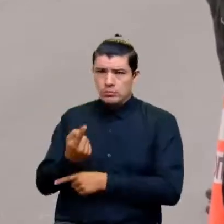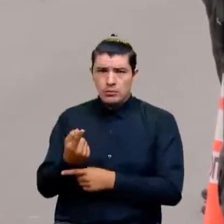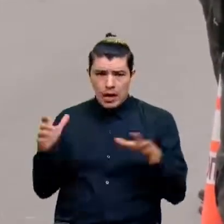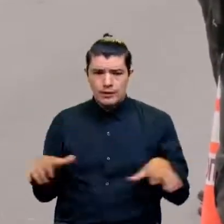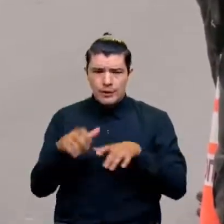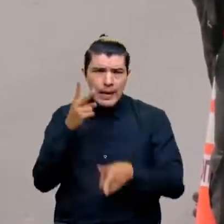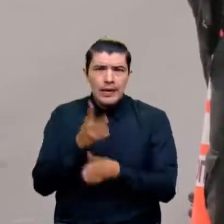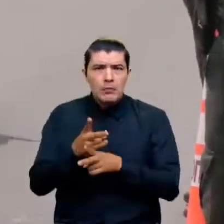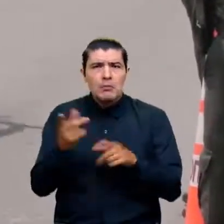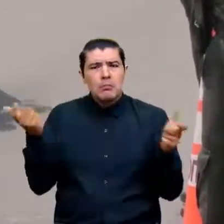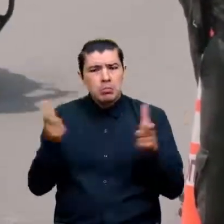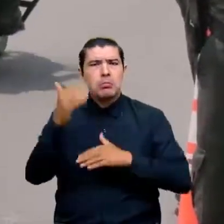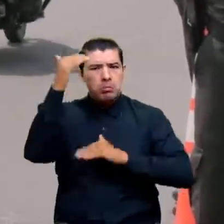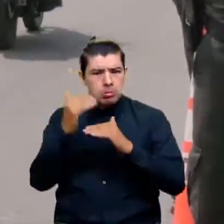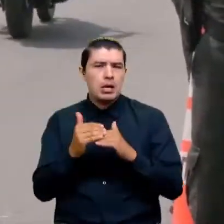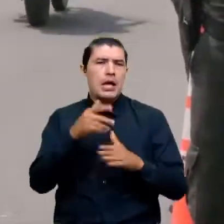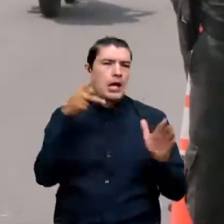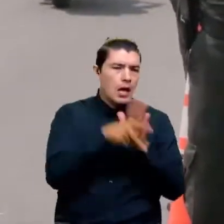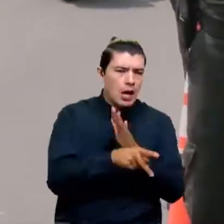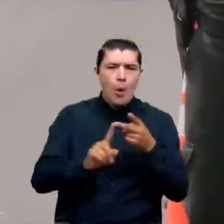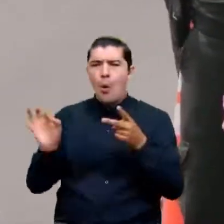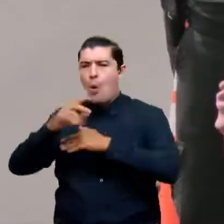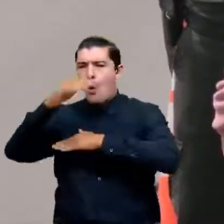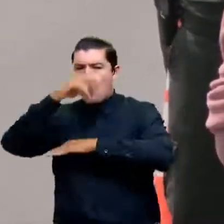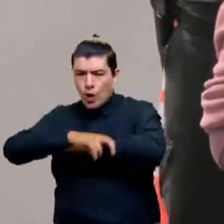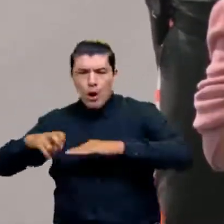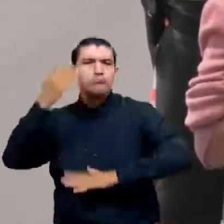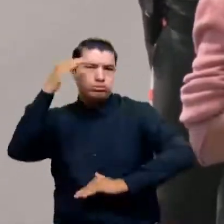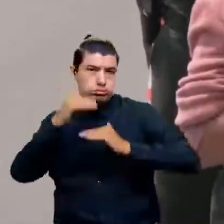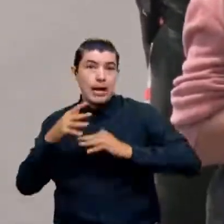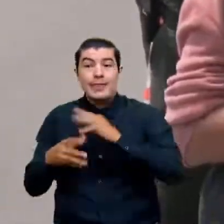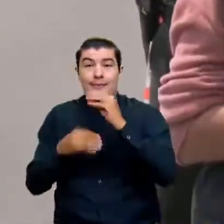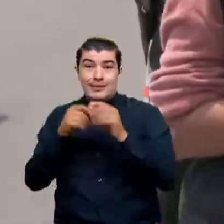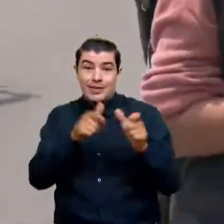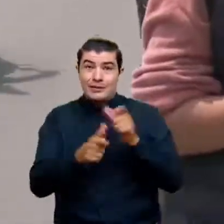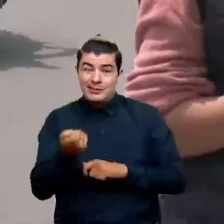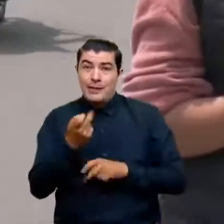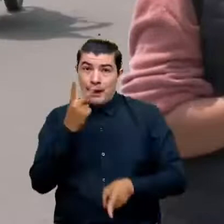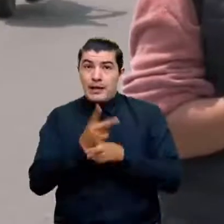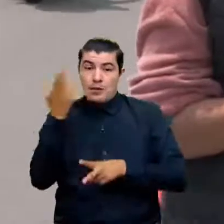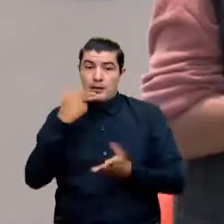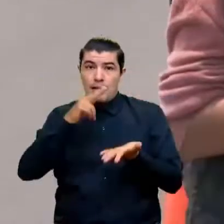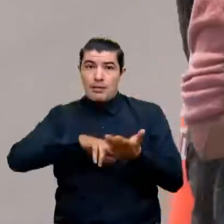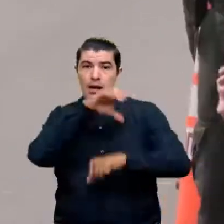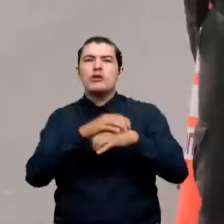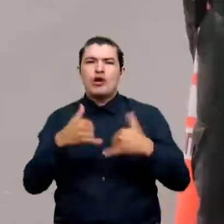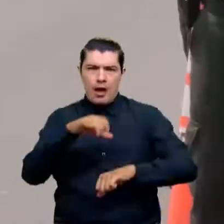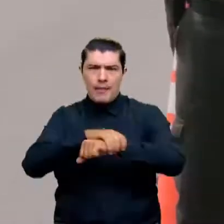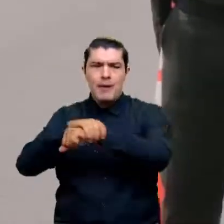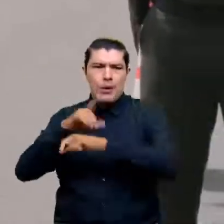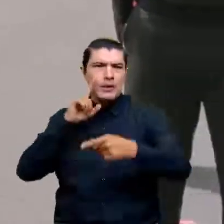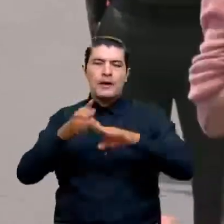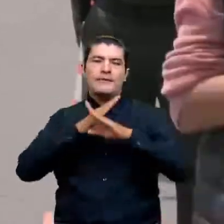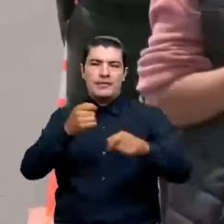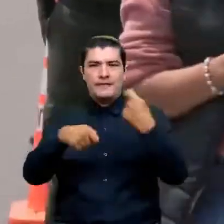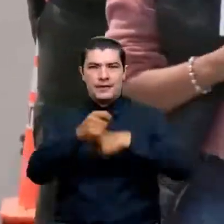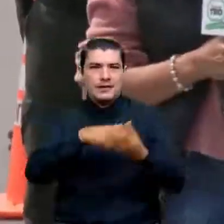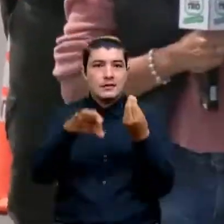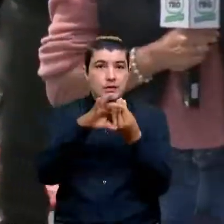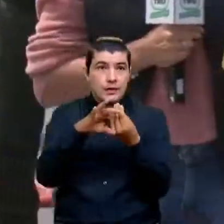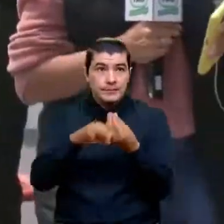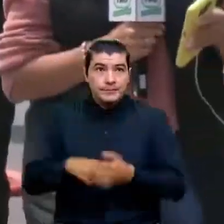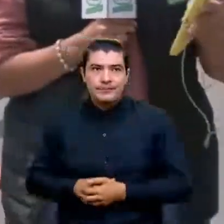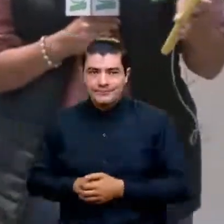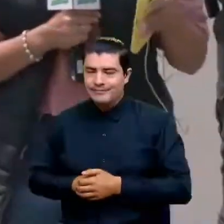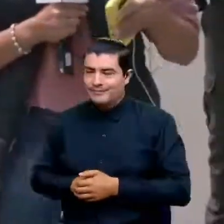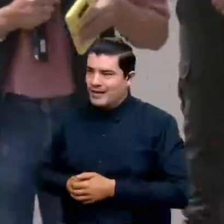reducción en hechos delictivos como hurtos y homicidios y también importantes capturas para poder contrarrestar todo el tema del microtráfico. Para poder ampliar toda esa información, le damos la bienvenida a esta